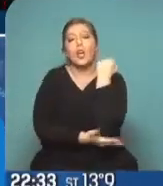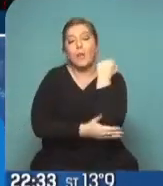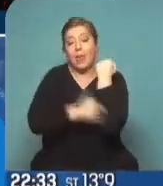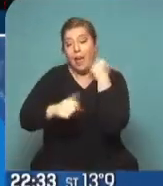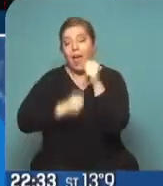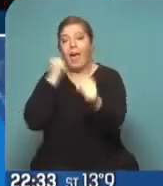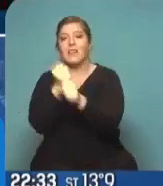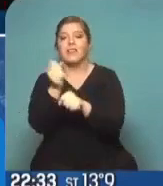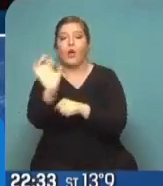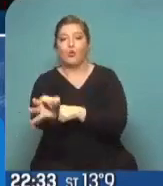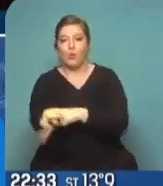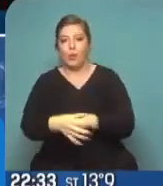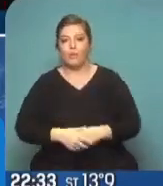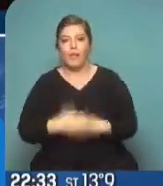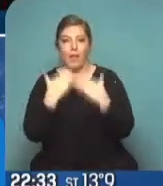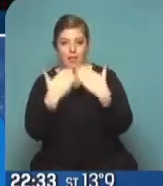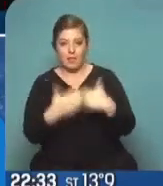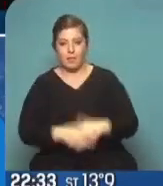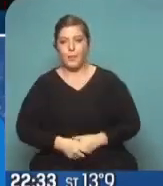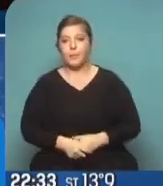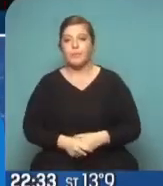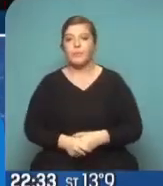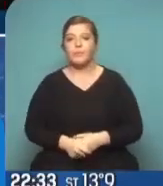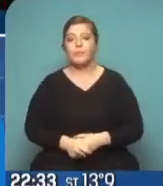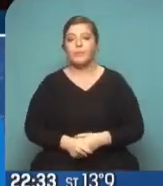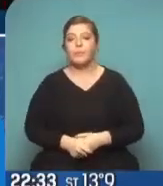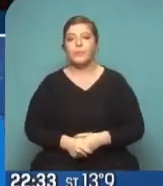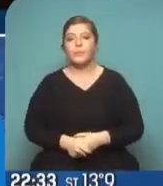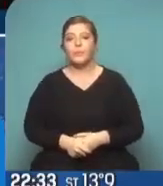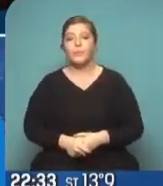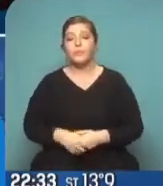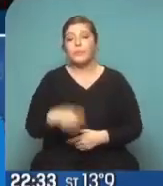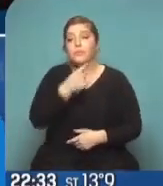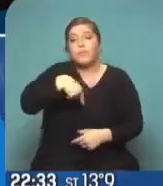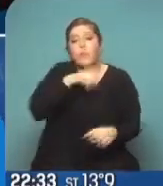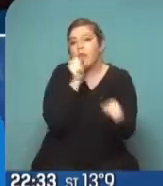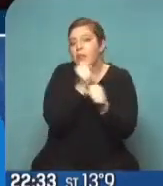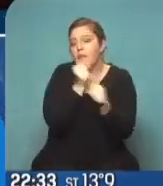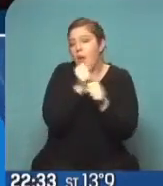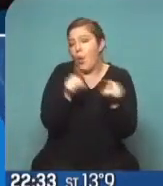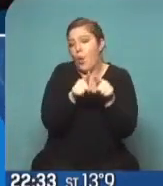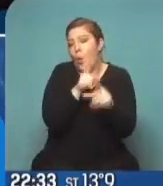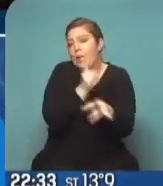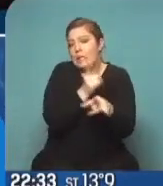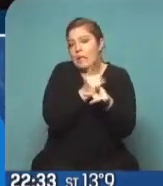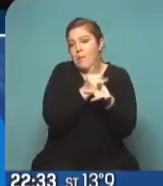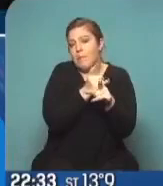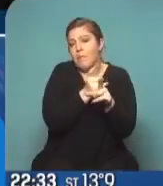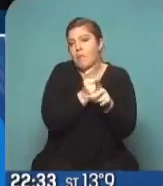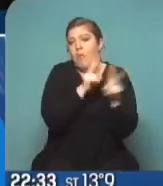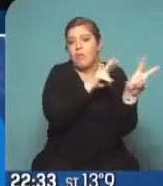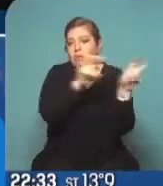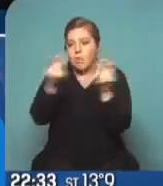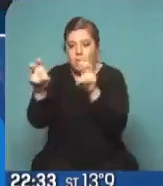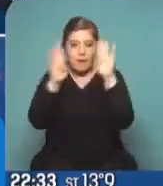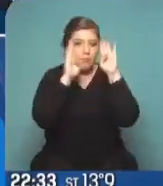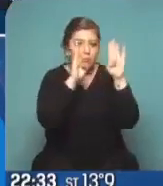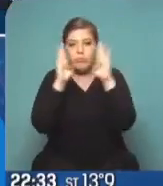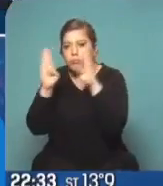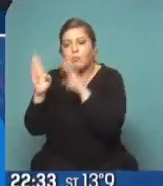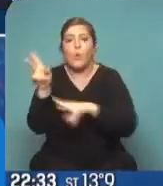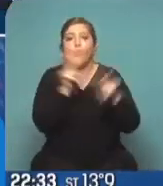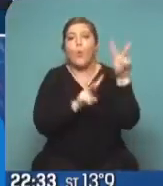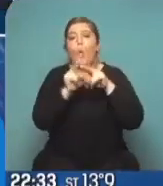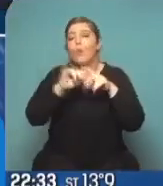octubre. Gracias. Vamos a trabajar, como siempre, sobre cada tema, buscando la mejor